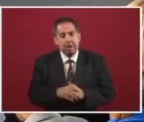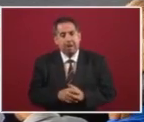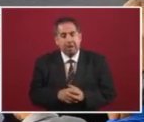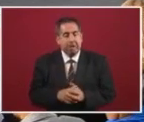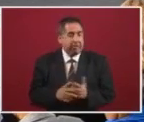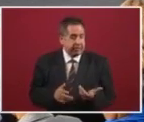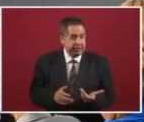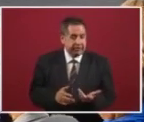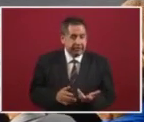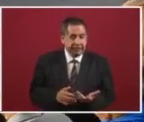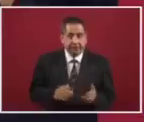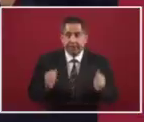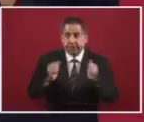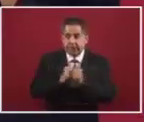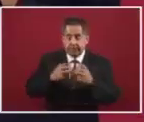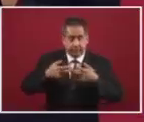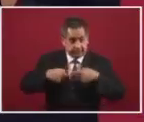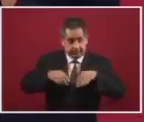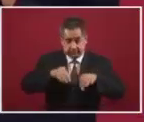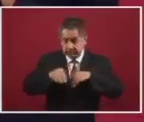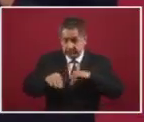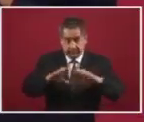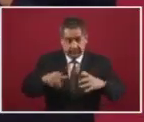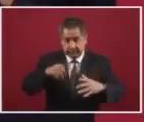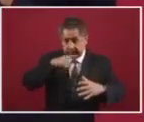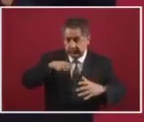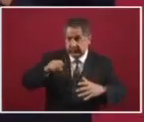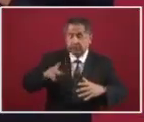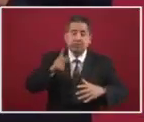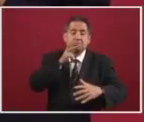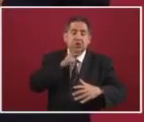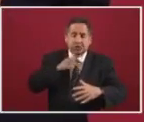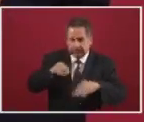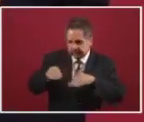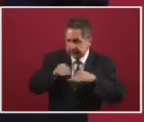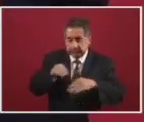esto con los trabajadores petroleros.